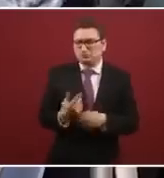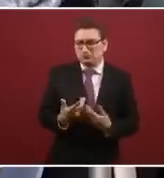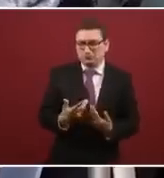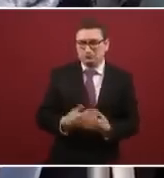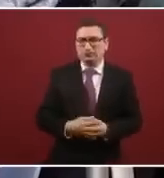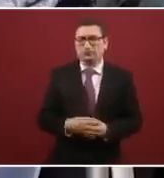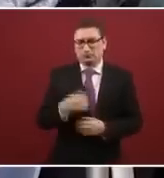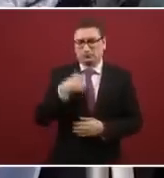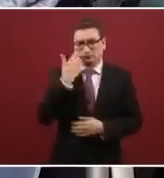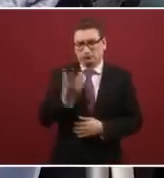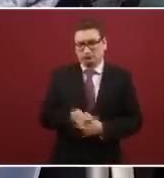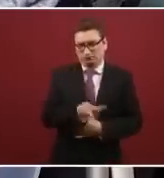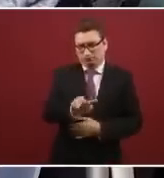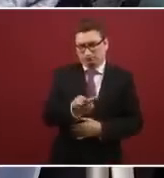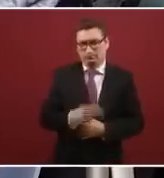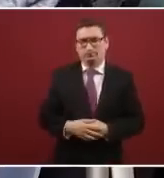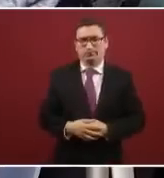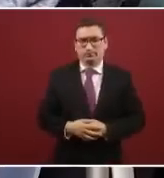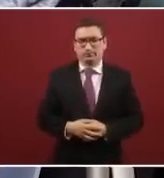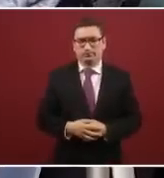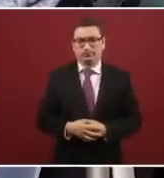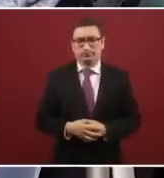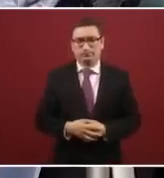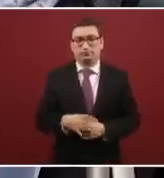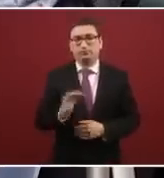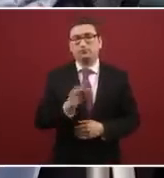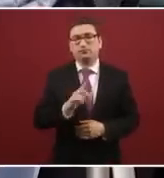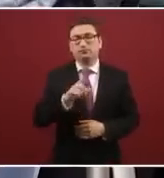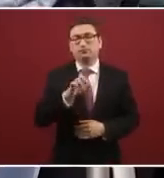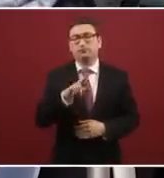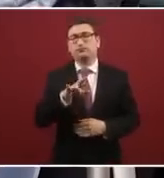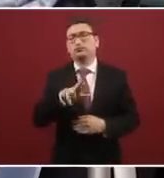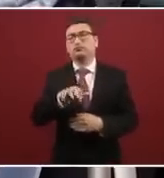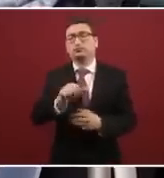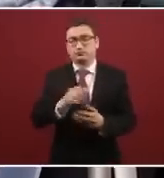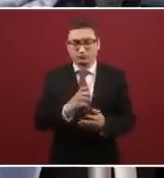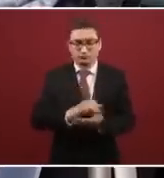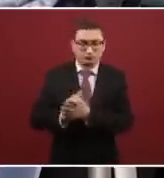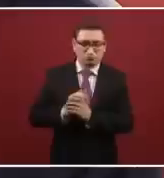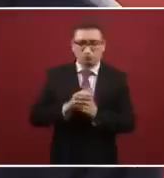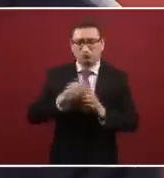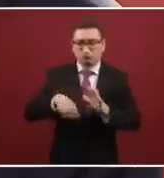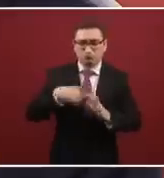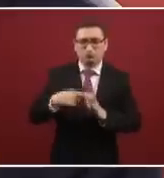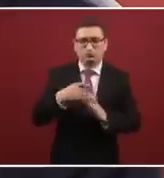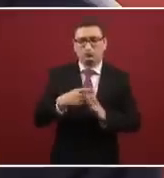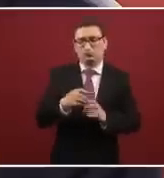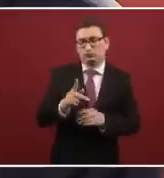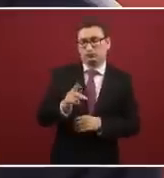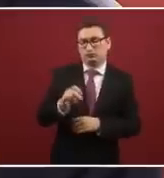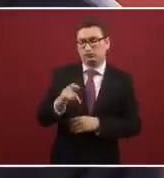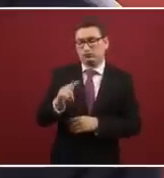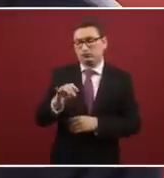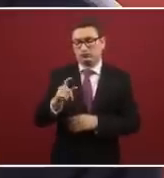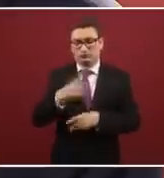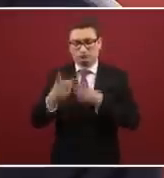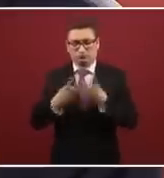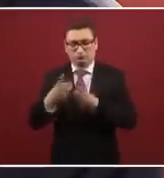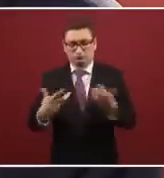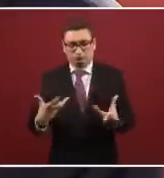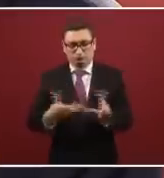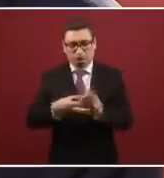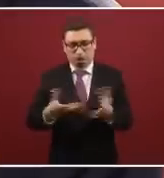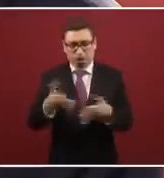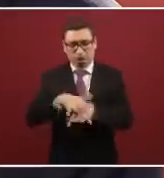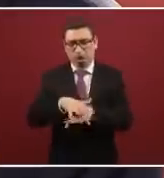preguntarle, ¿qué pasará si se desaparece la lotería o hay una fusión con Pronósticos Deportivos? Y